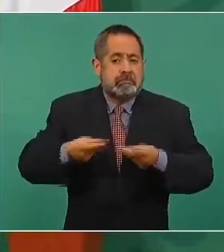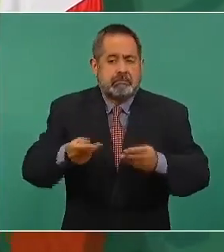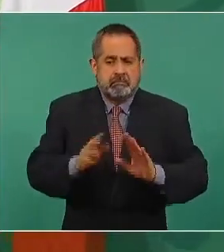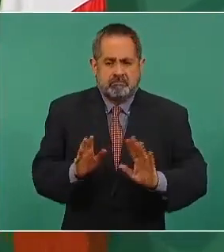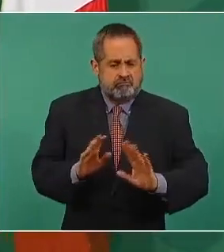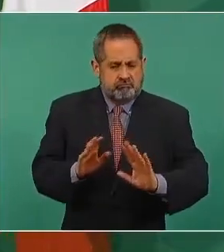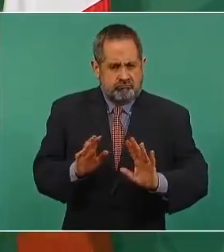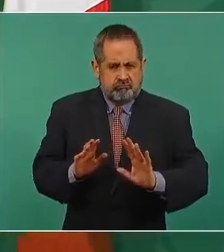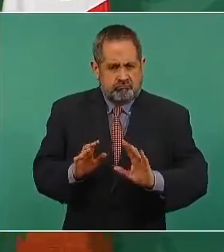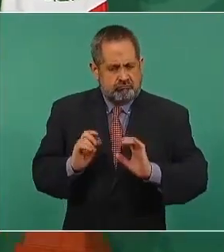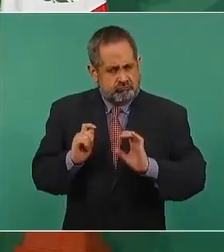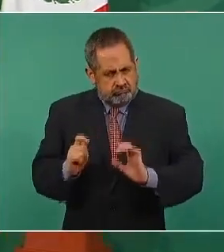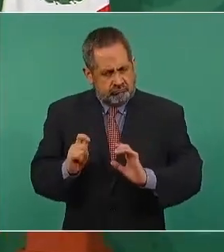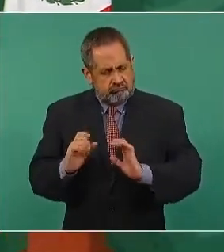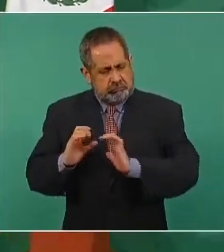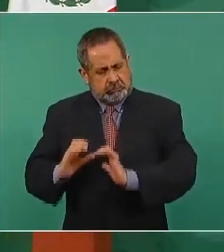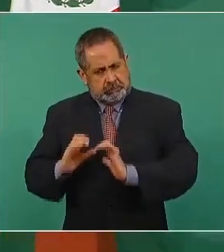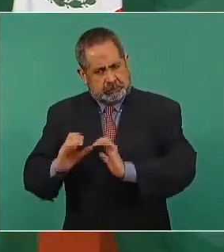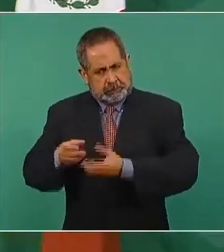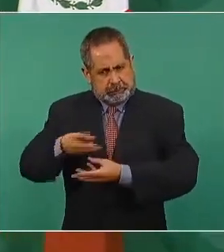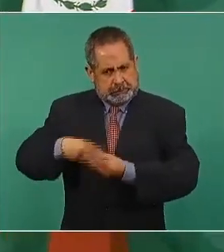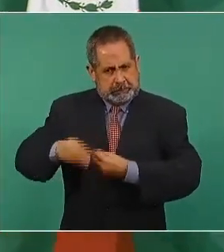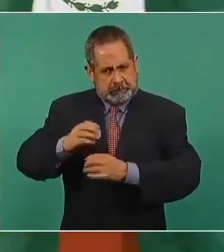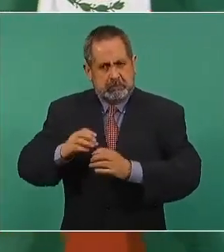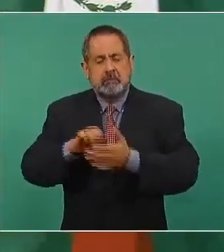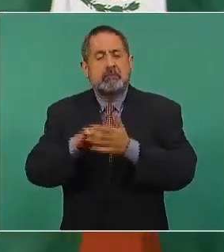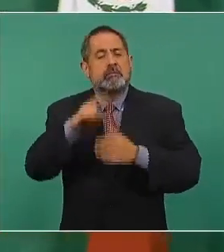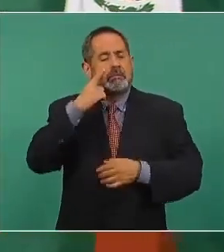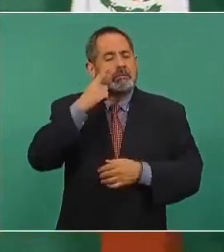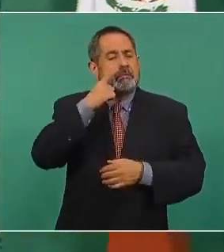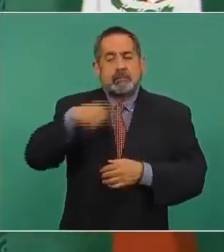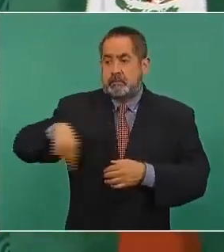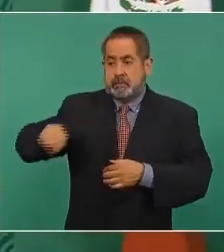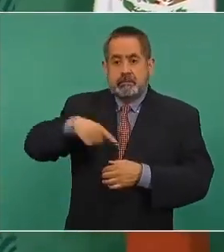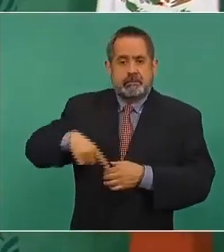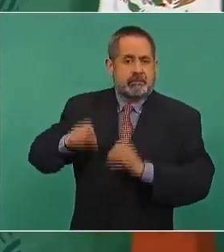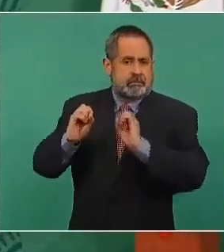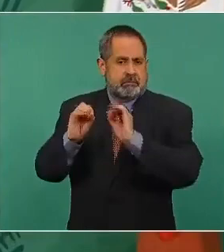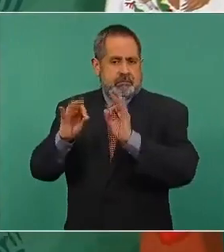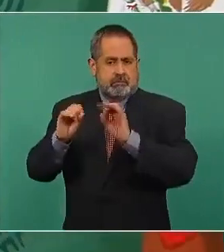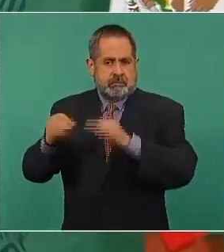Nada más imagínense cuánto se ahorra la presidencia